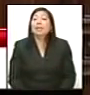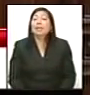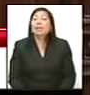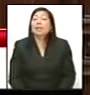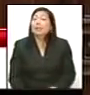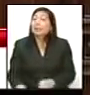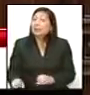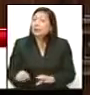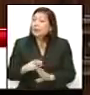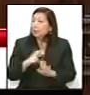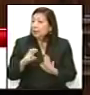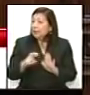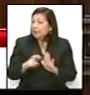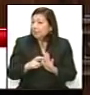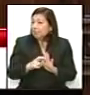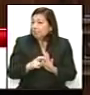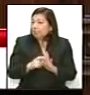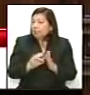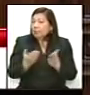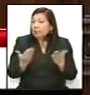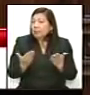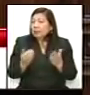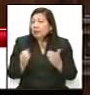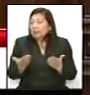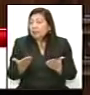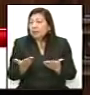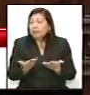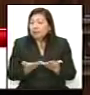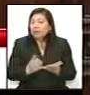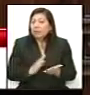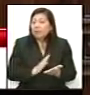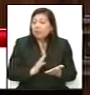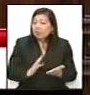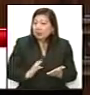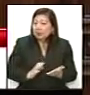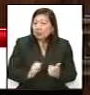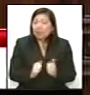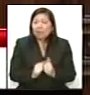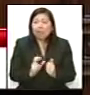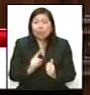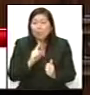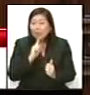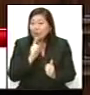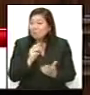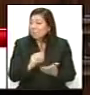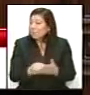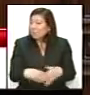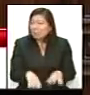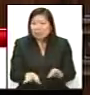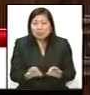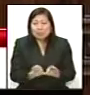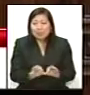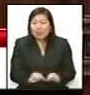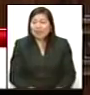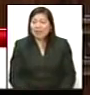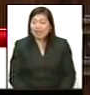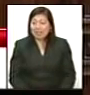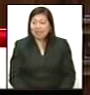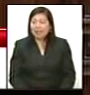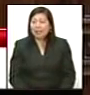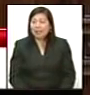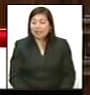sean proyectos ahí donde la actuación del Estado no iba a ser prioritaria.